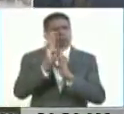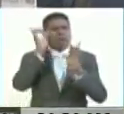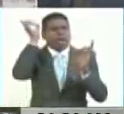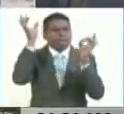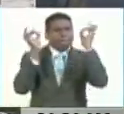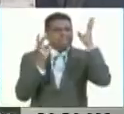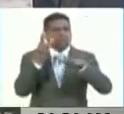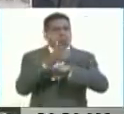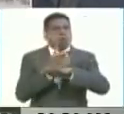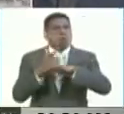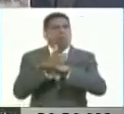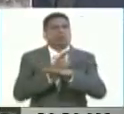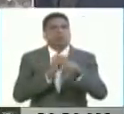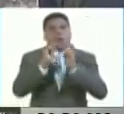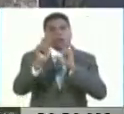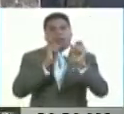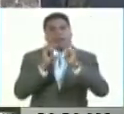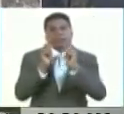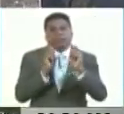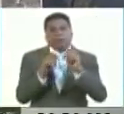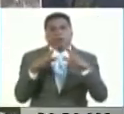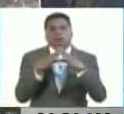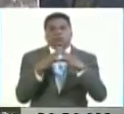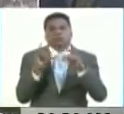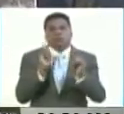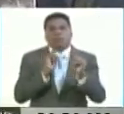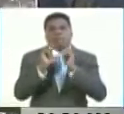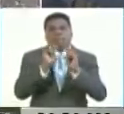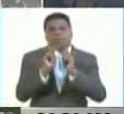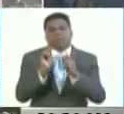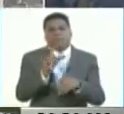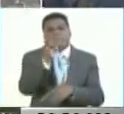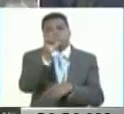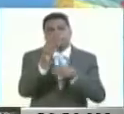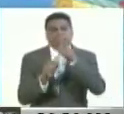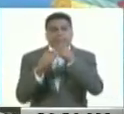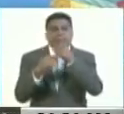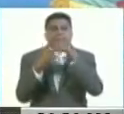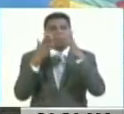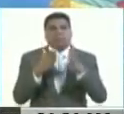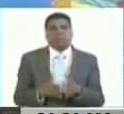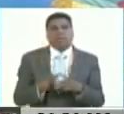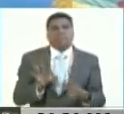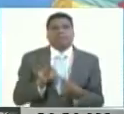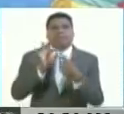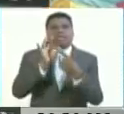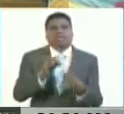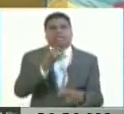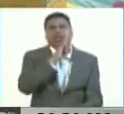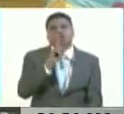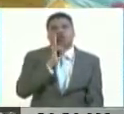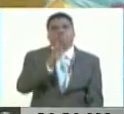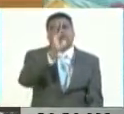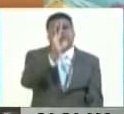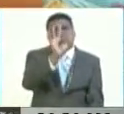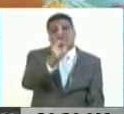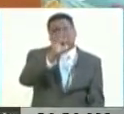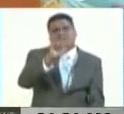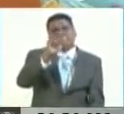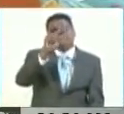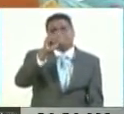acá hacen una entrevista con un periodista especialista en la materia tecnológica llamado Frank Monroy y dice que es imposible que Credit Card